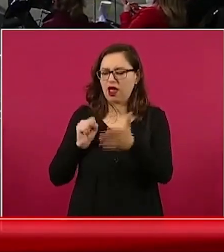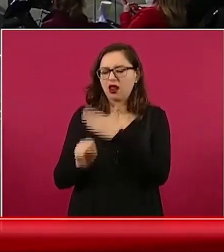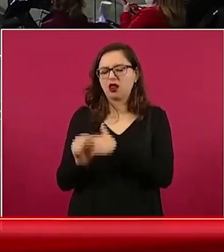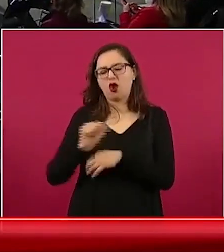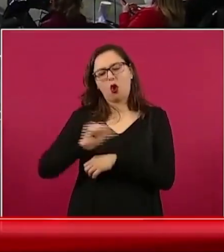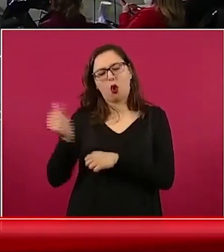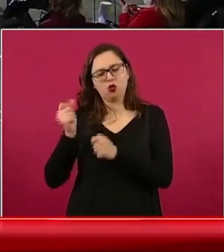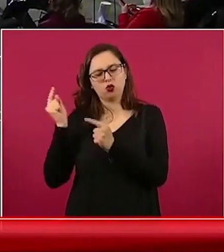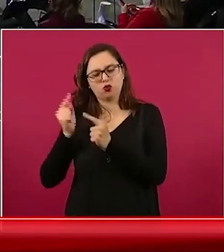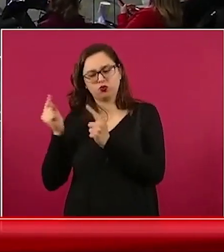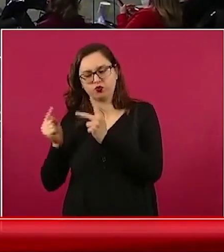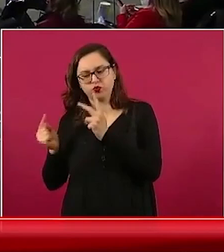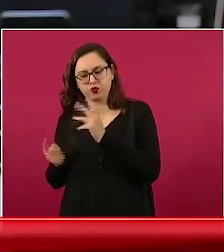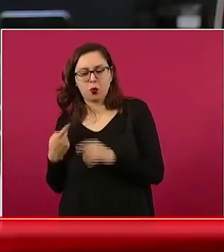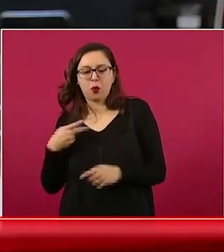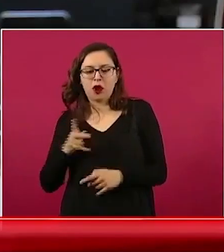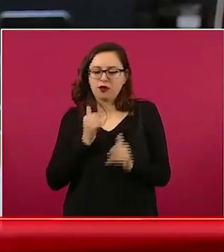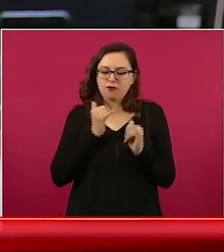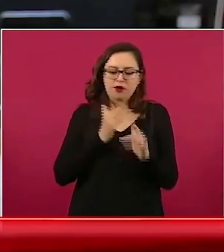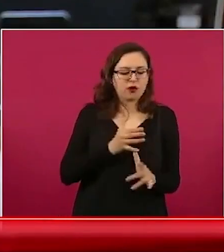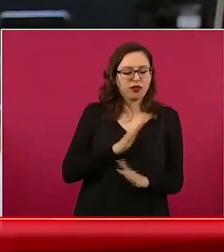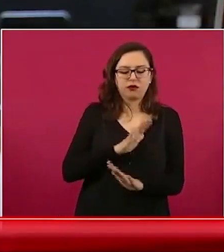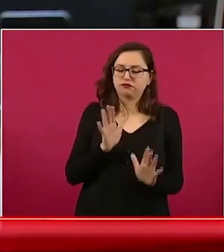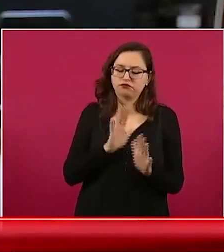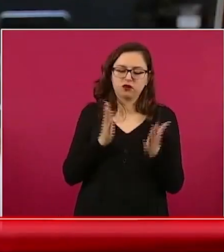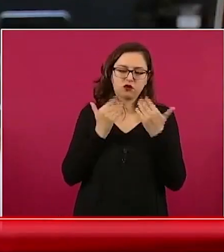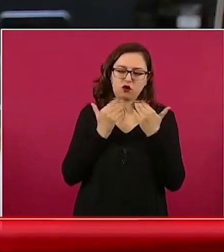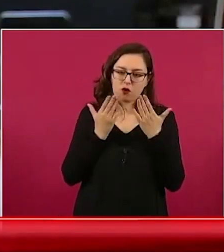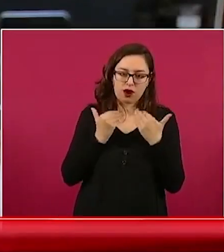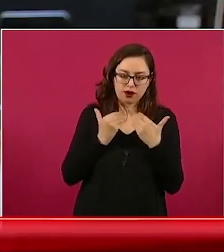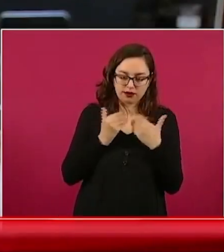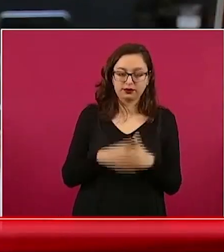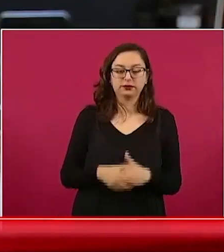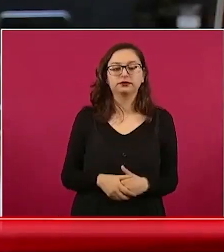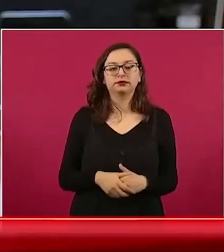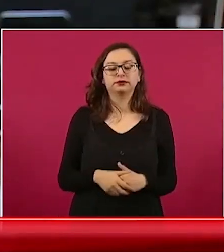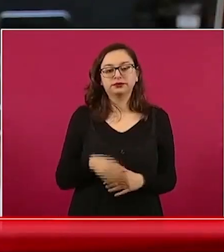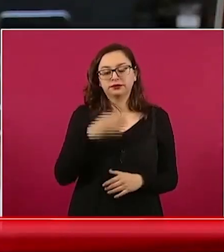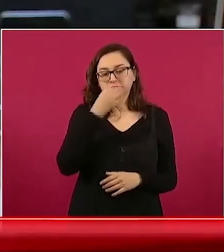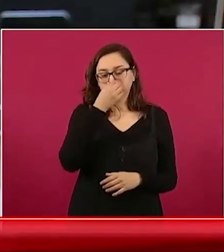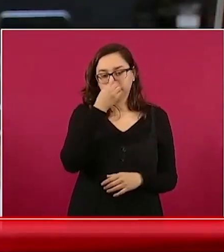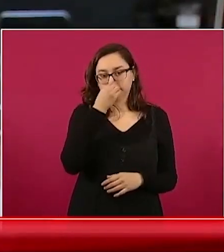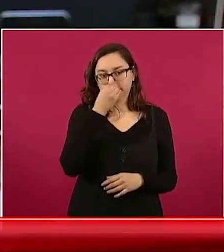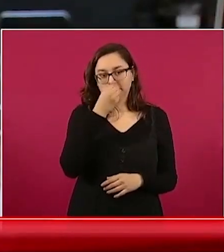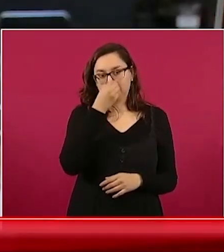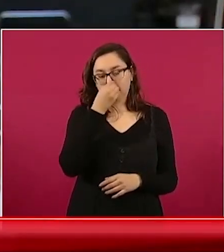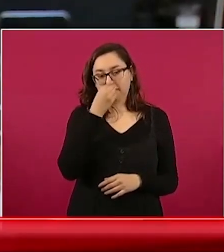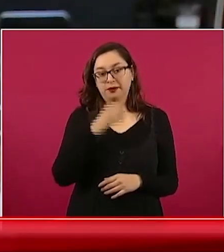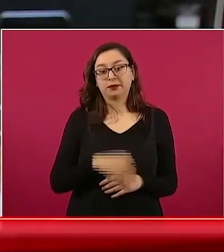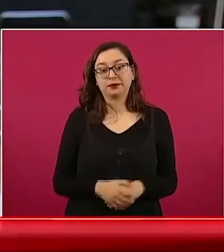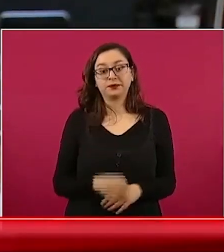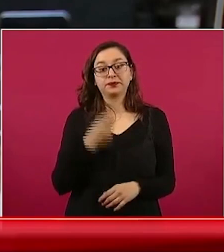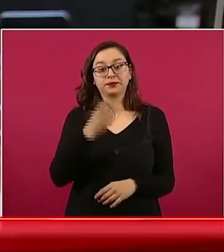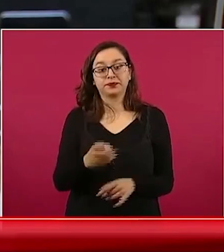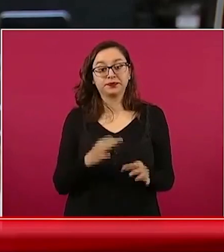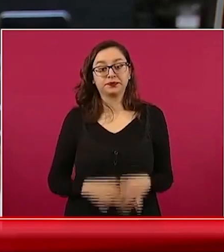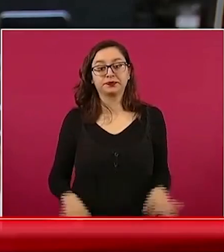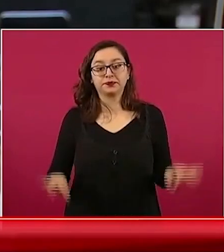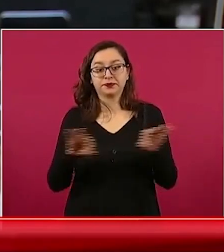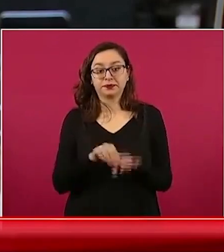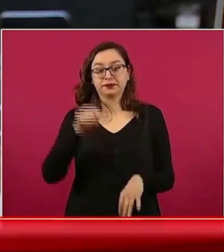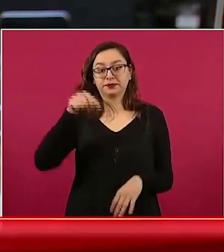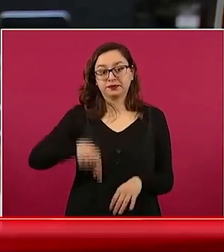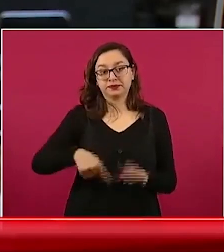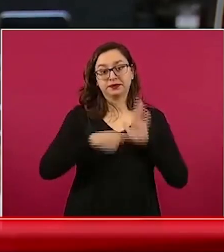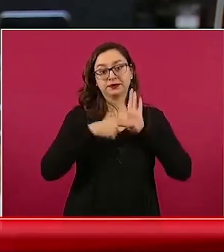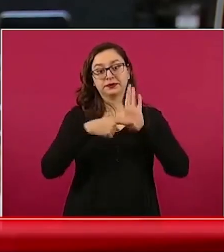precisamente este delito pues está comprobado que no. Y bueno, señor presidente, es importante denunciar todo esto aquí, porque los